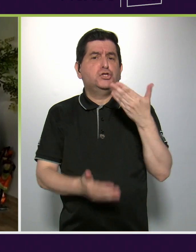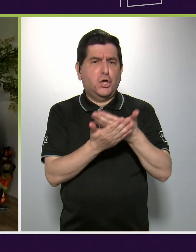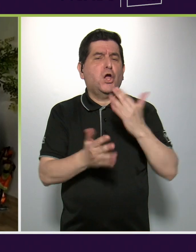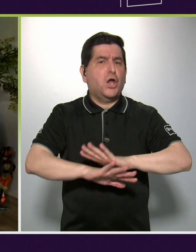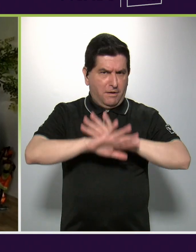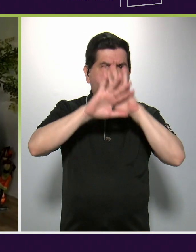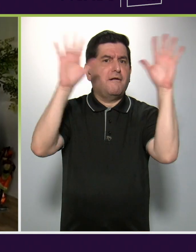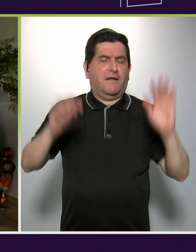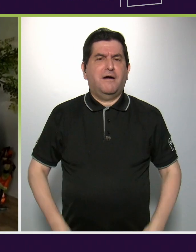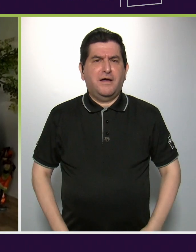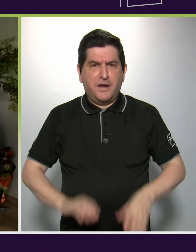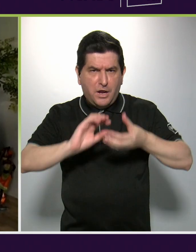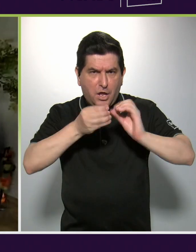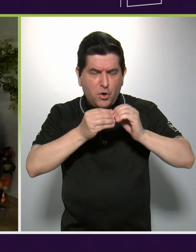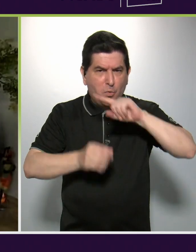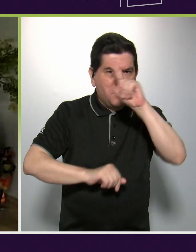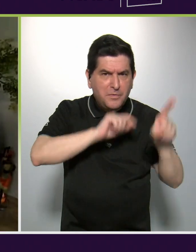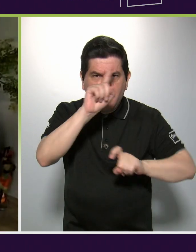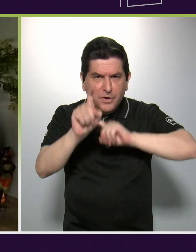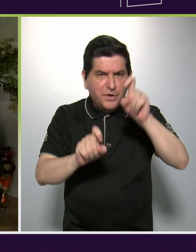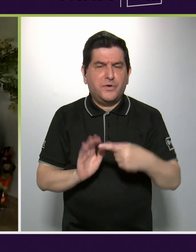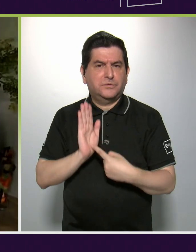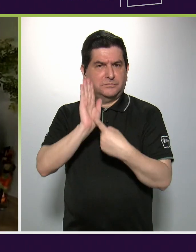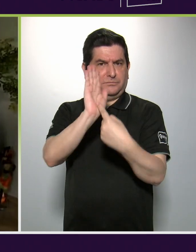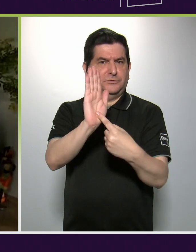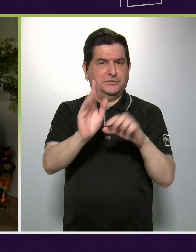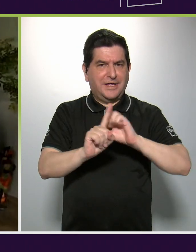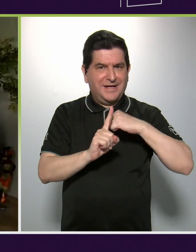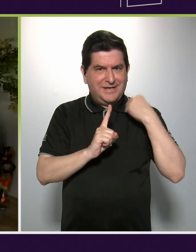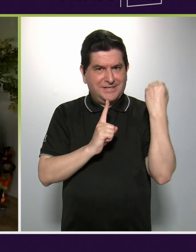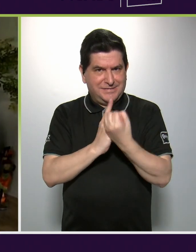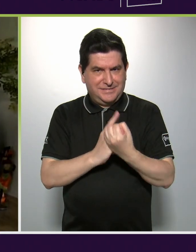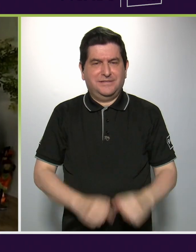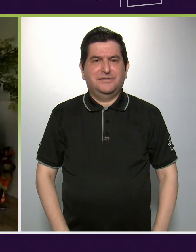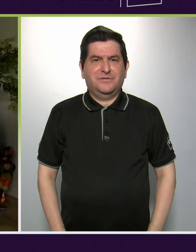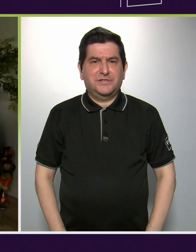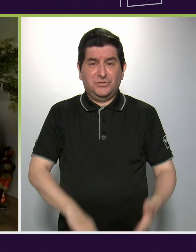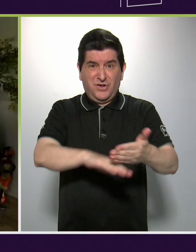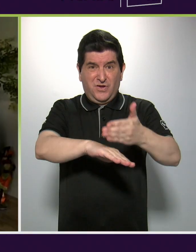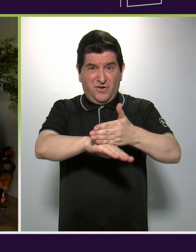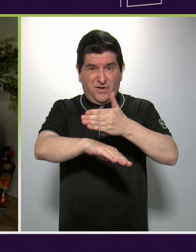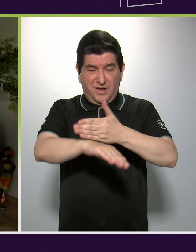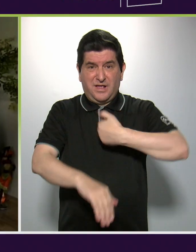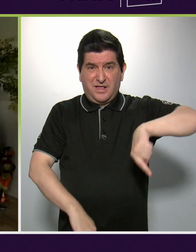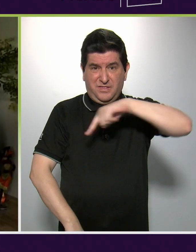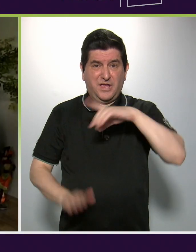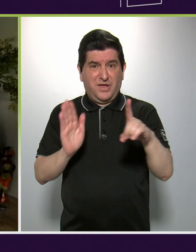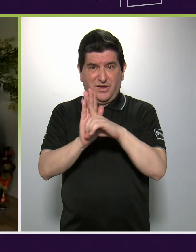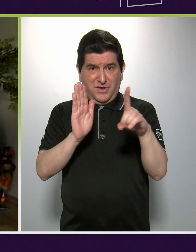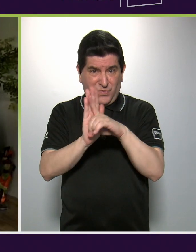la situación en razón de avance en nuestros derechos pues es casi nula, ¿verdad? Por